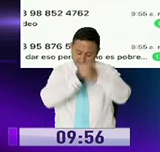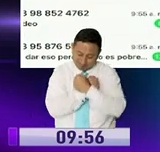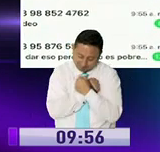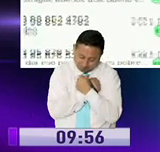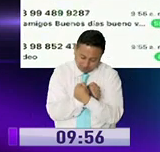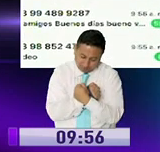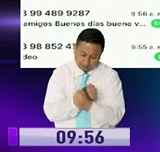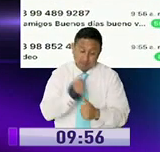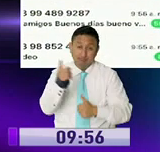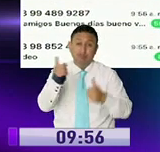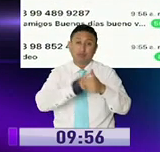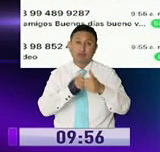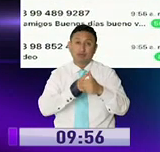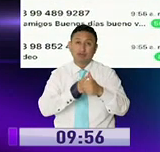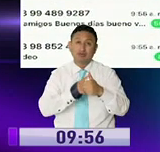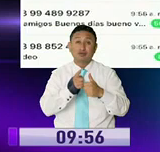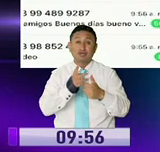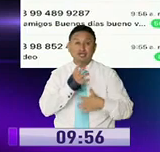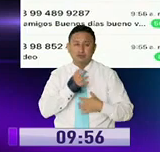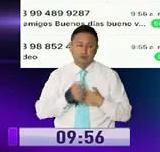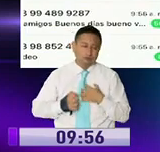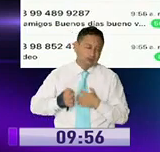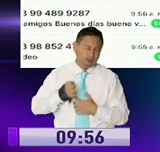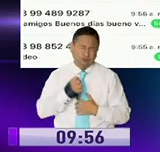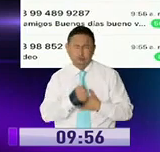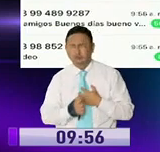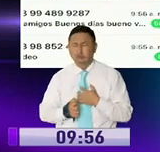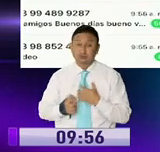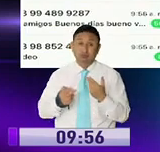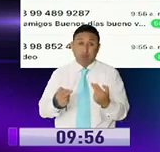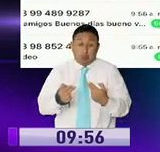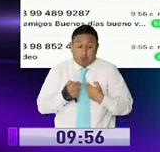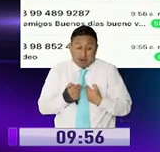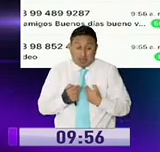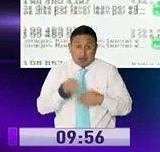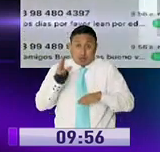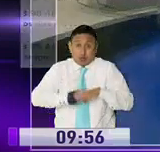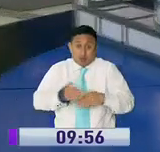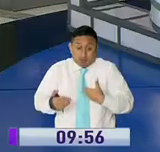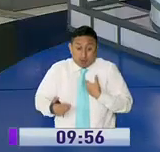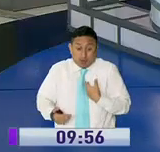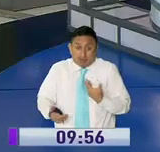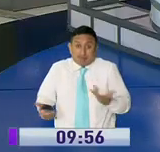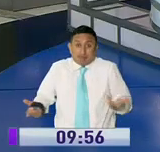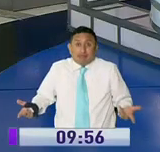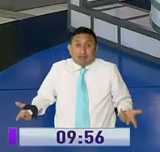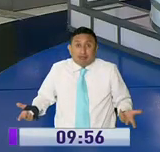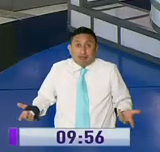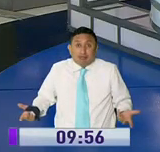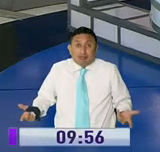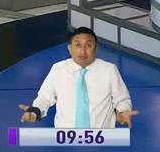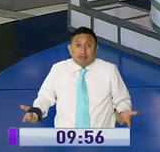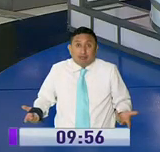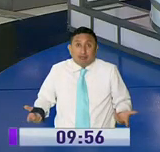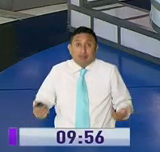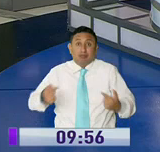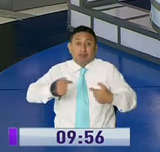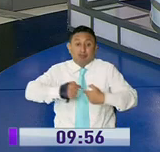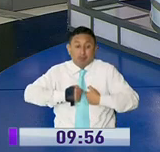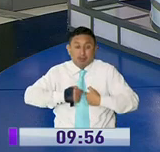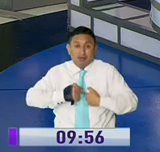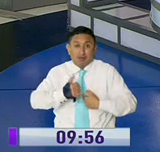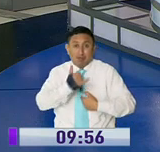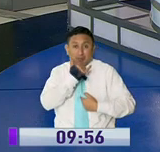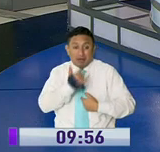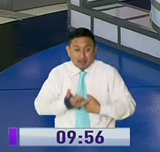usted. Uno, no se ponga cabreado con nosotros. ¿Qué culpa tenemos? Y además, ¿por qué le dice que nuestro número es una porquería? No sea